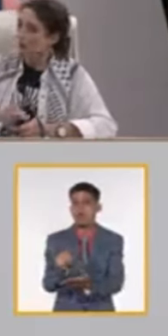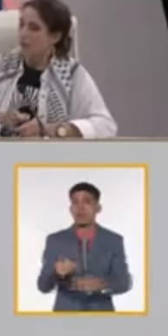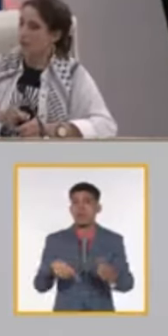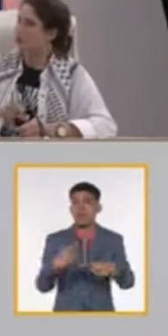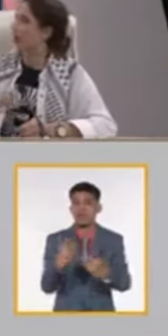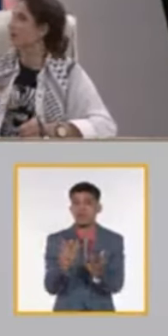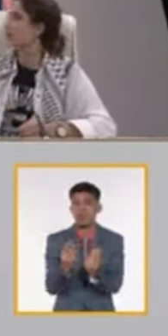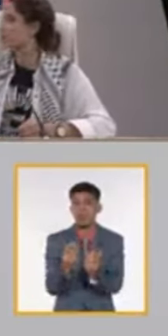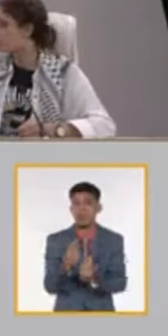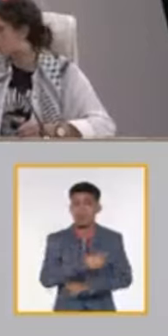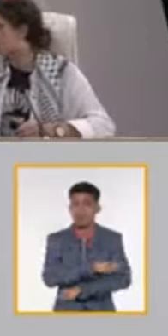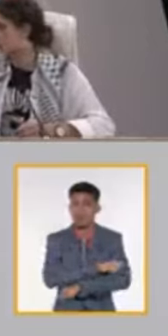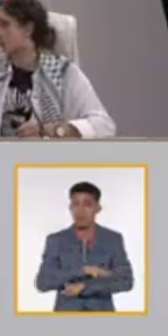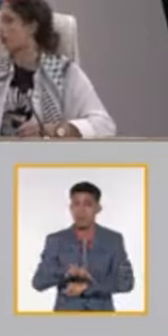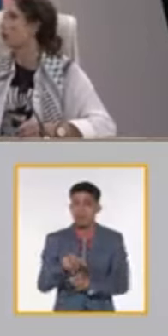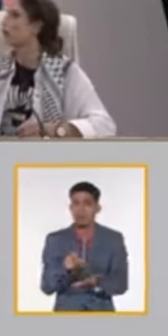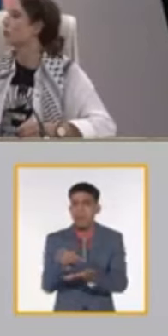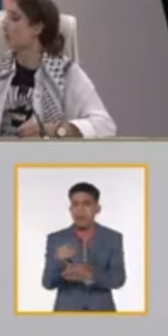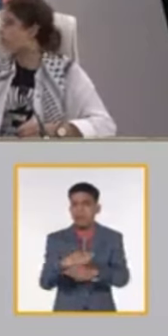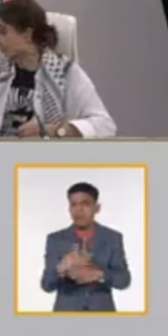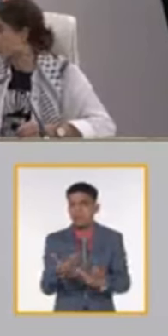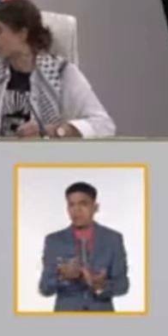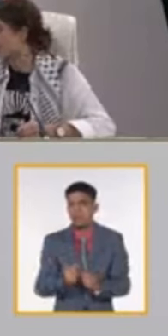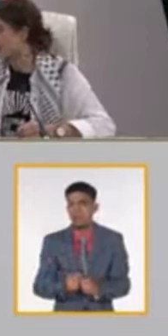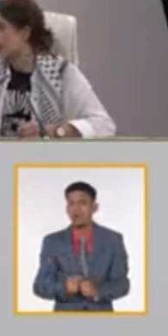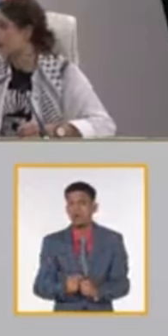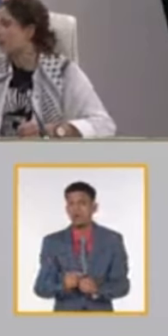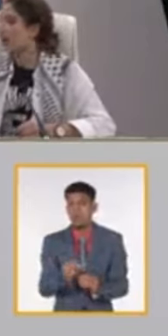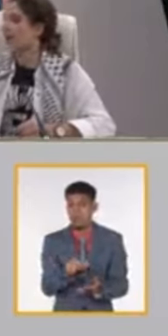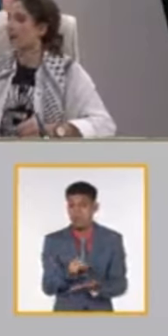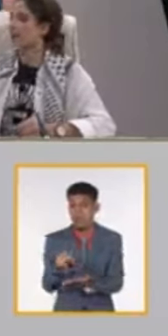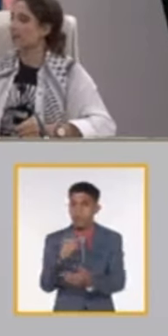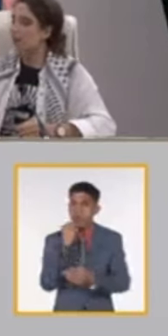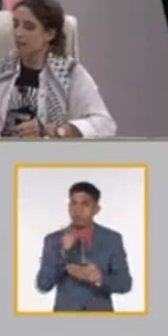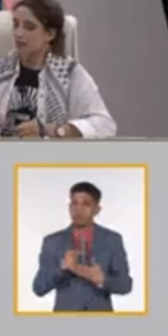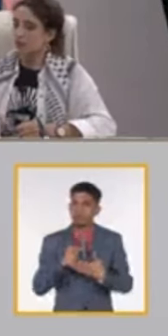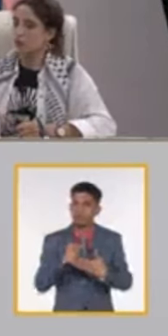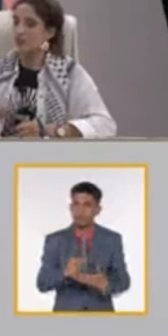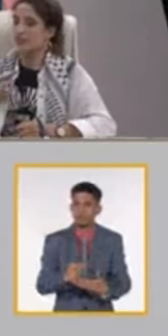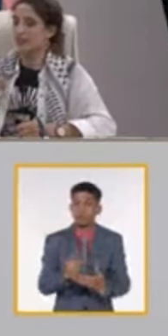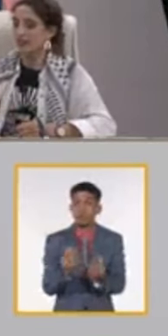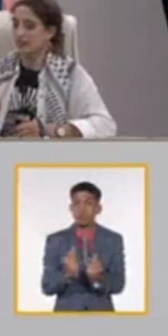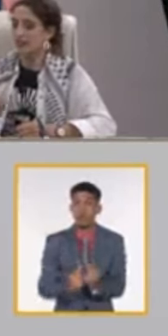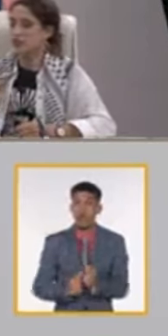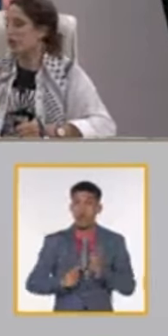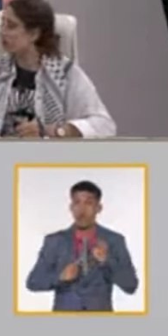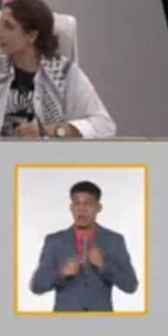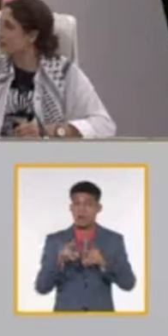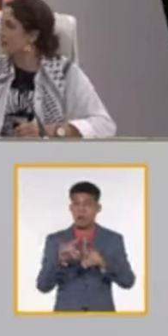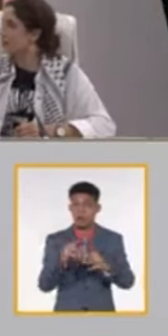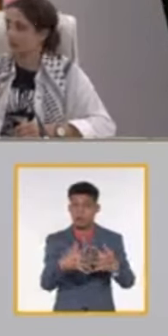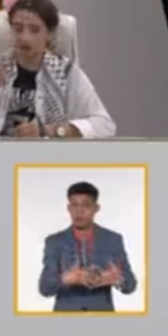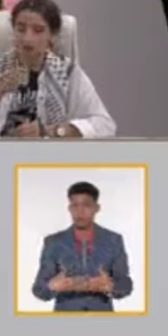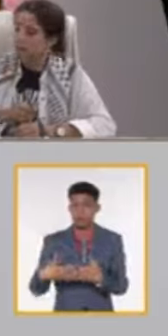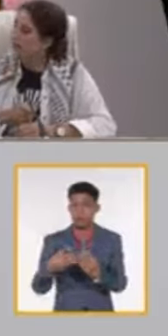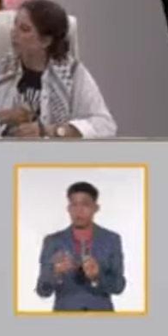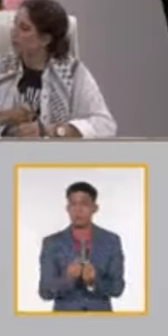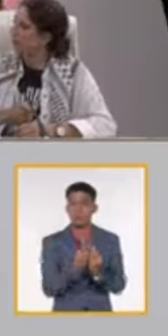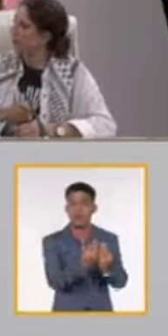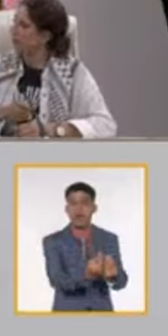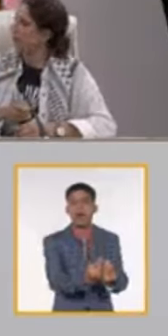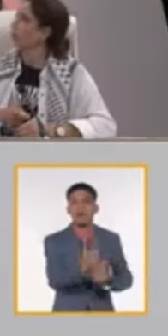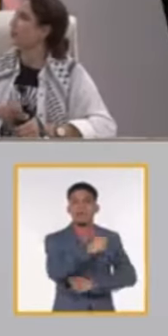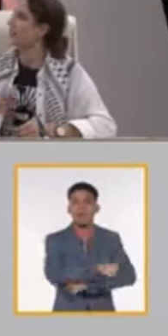brinda el apoyo para llevar la mayor parte de las armas que los Estados Unidos mandan a Israel para cometer su